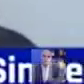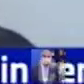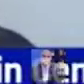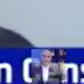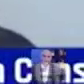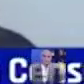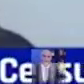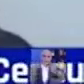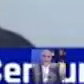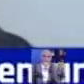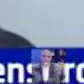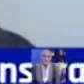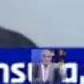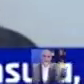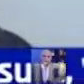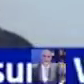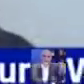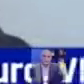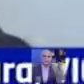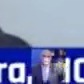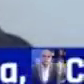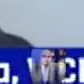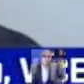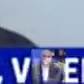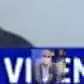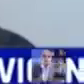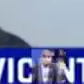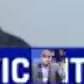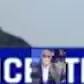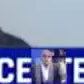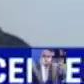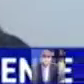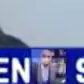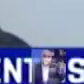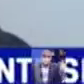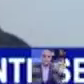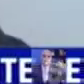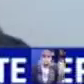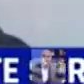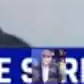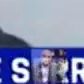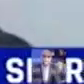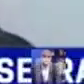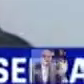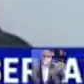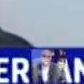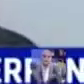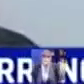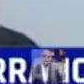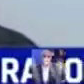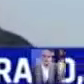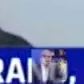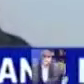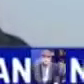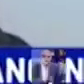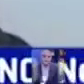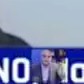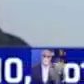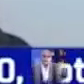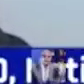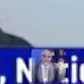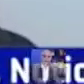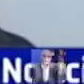importancia en la actualidad y sobre todo en nuestro país. Ya se nos ha explicado hasta el cansancio, pero en la